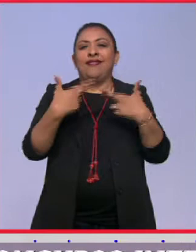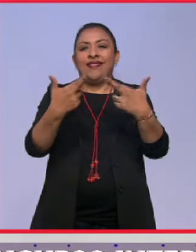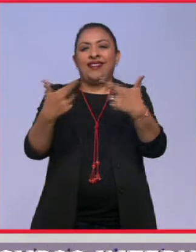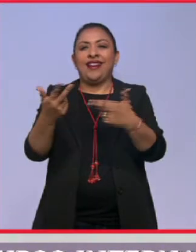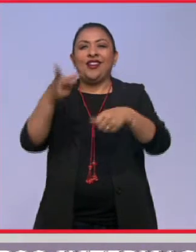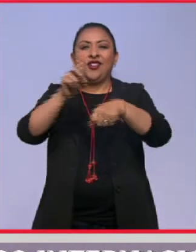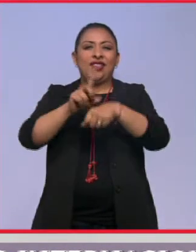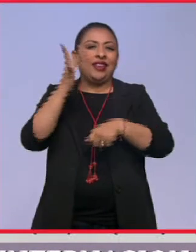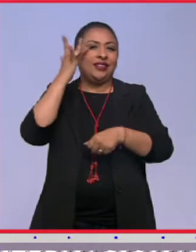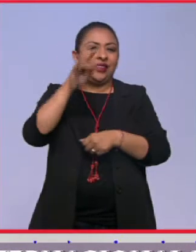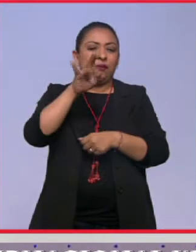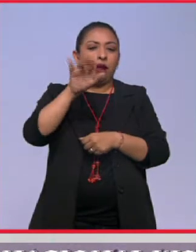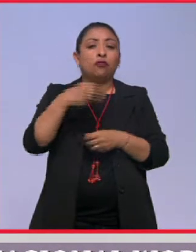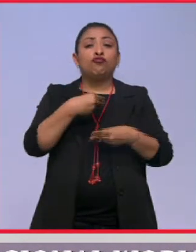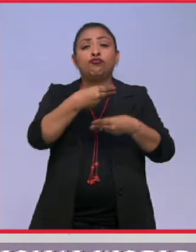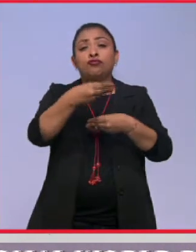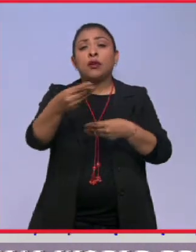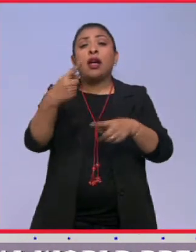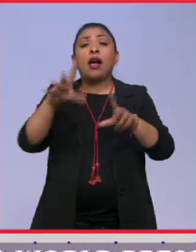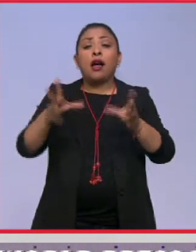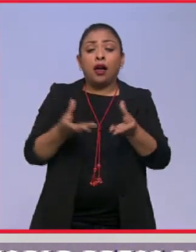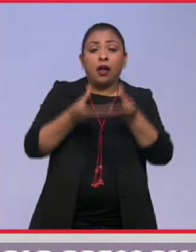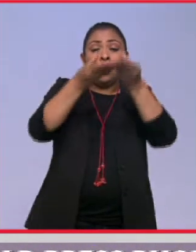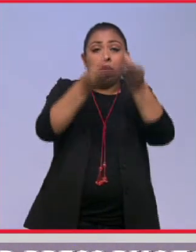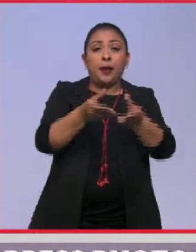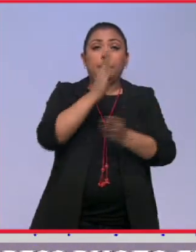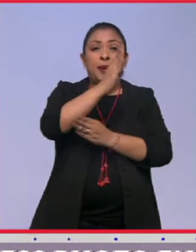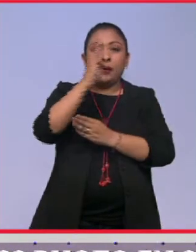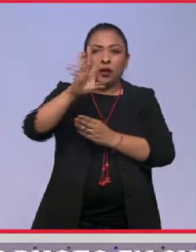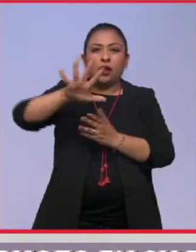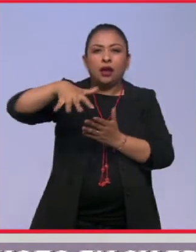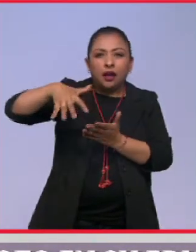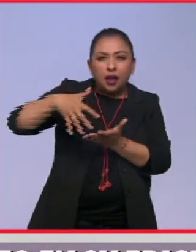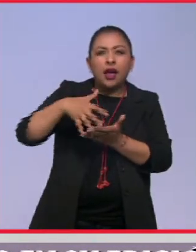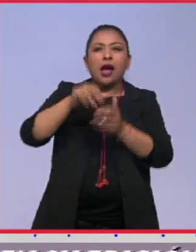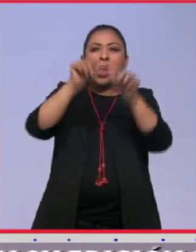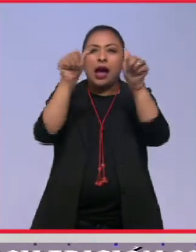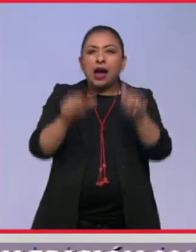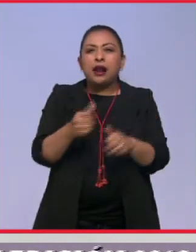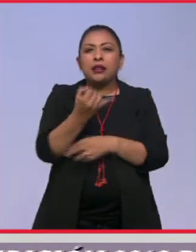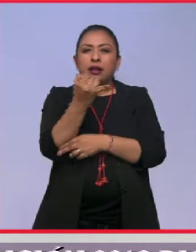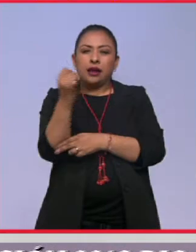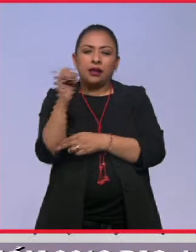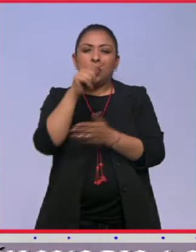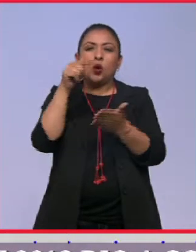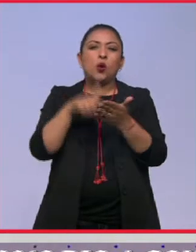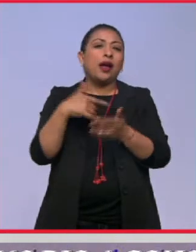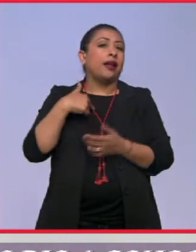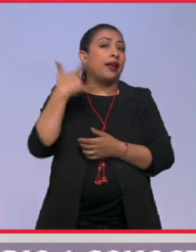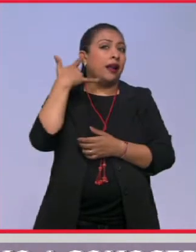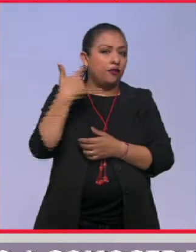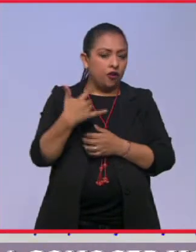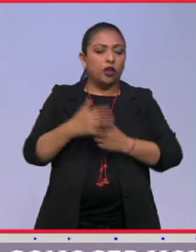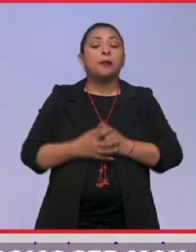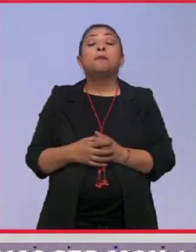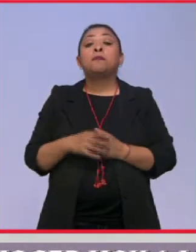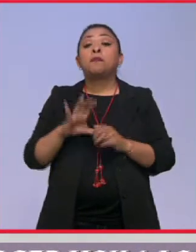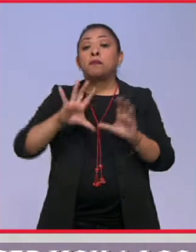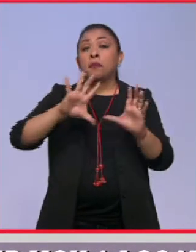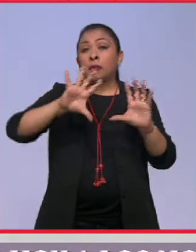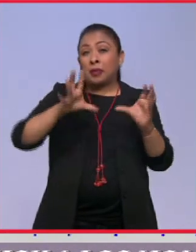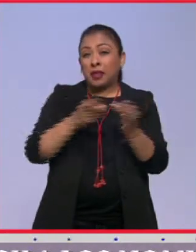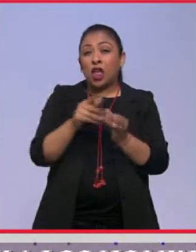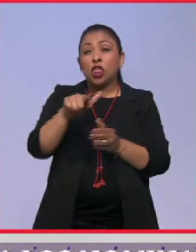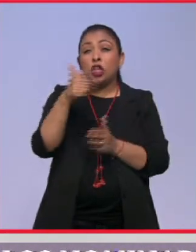San Valentín, fueron entregados a la Biblioteca de Colecciones de Arte y Jardines Botánicos de Huntington, en California. La colección de